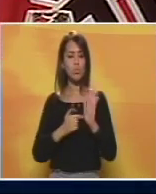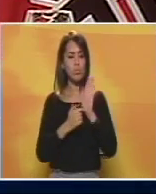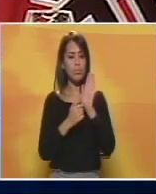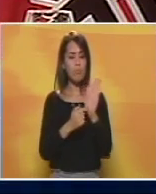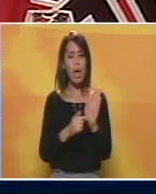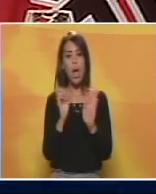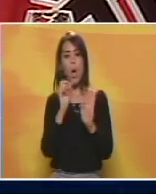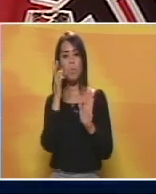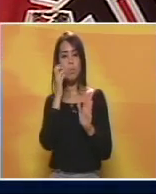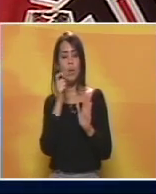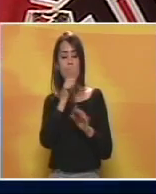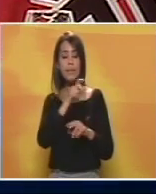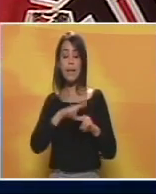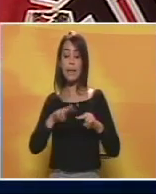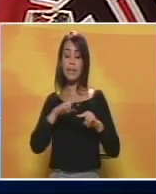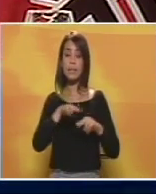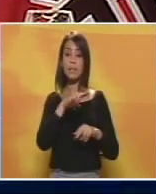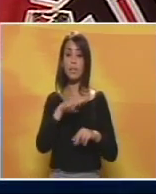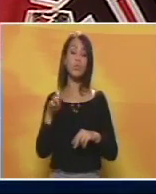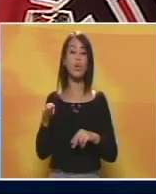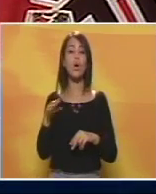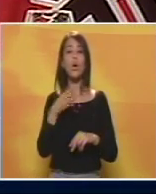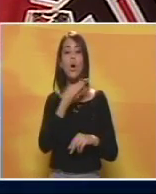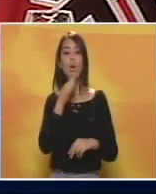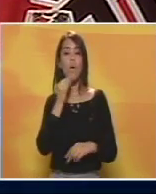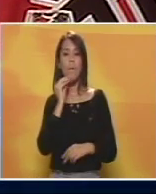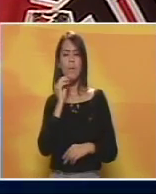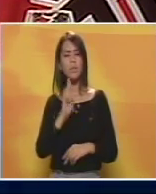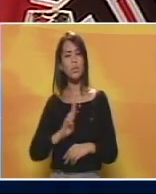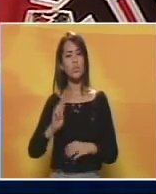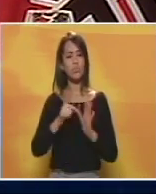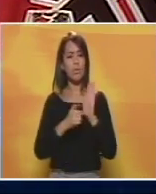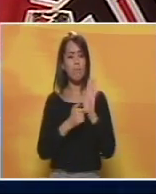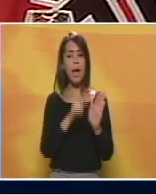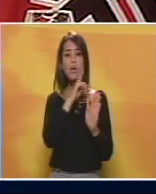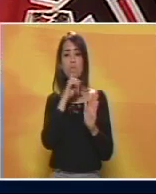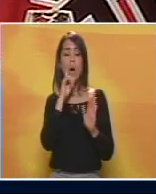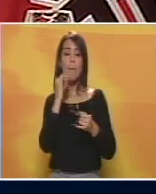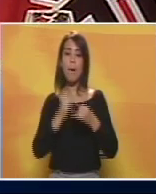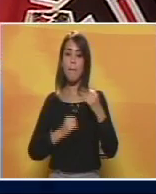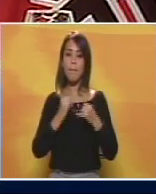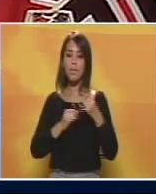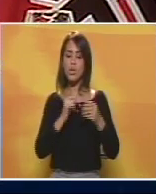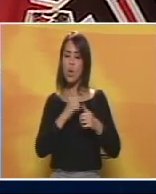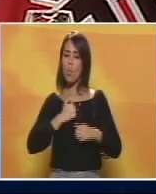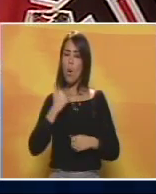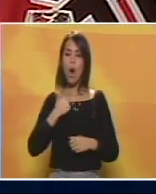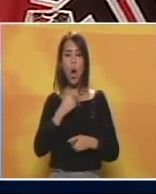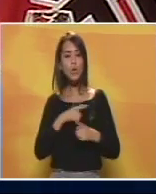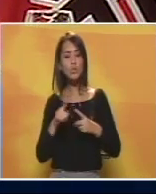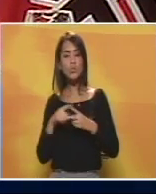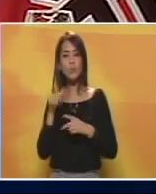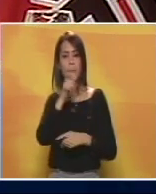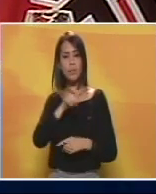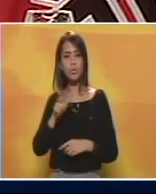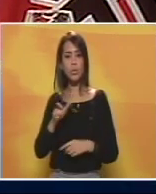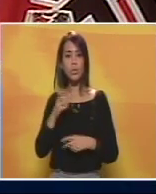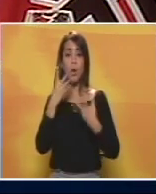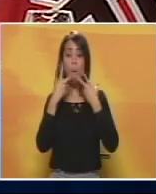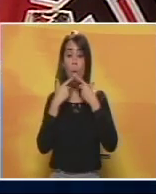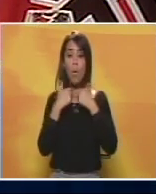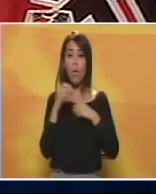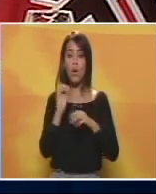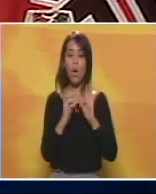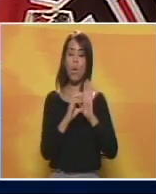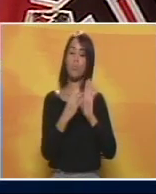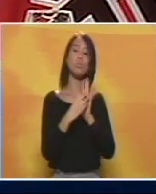o presencia de niños o adolescentes, que utilicen la imagen, nombres o apellidos de cualquier ciudadano, así como colores o símbolos